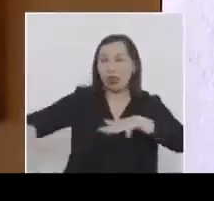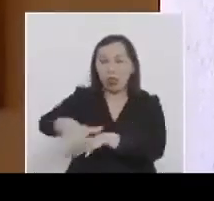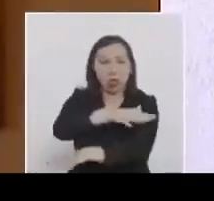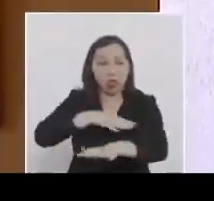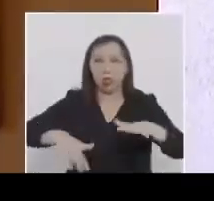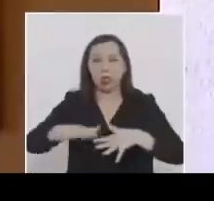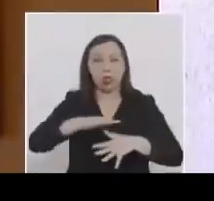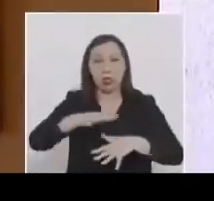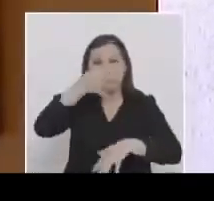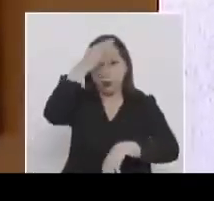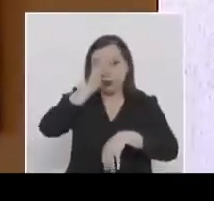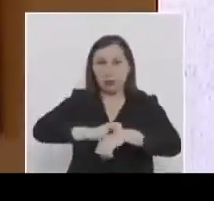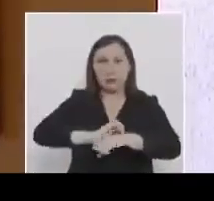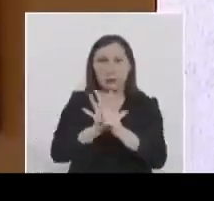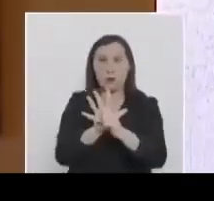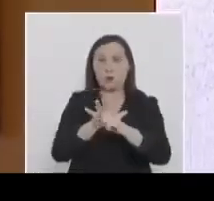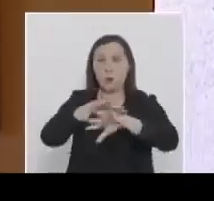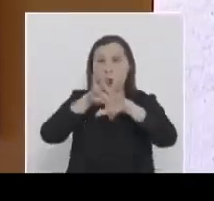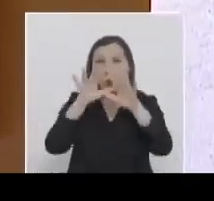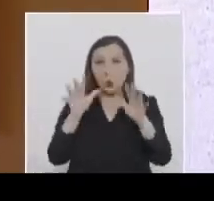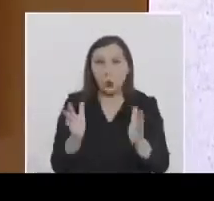una pandemia mundial.